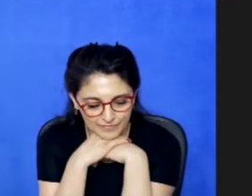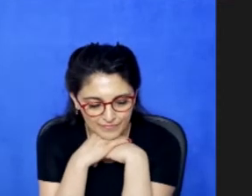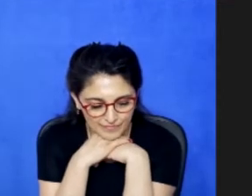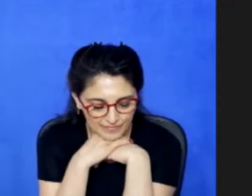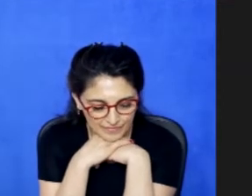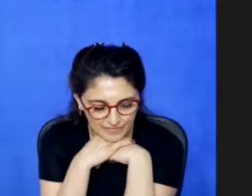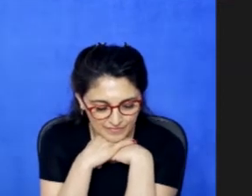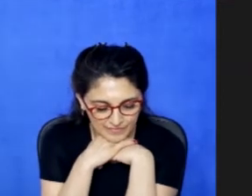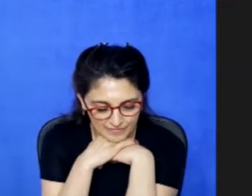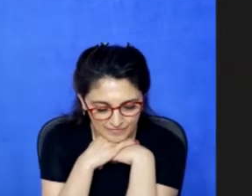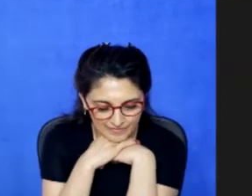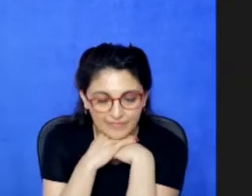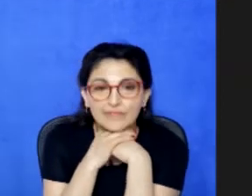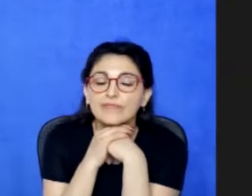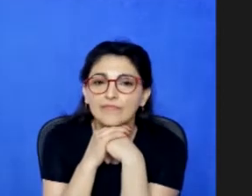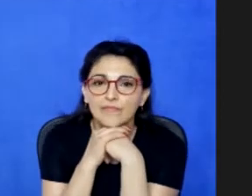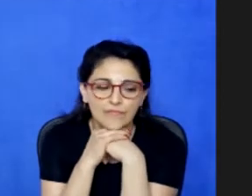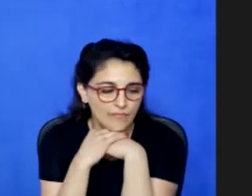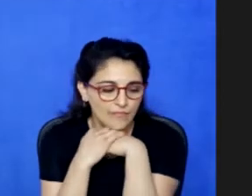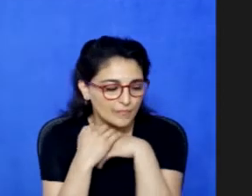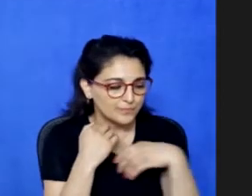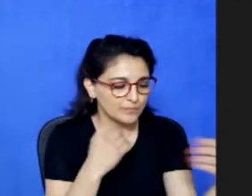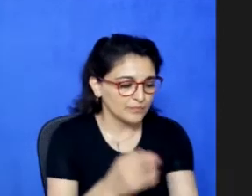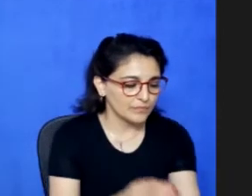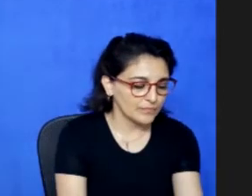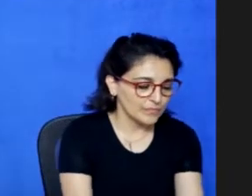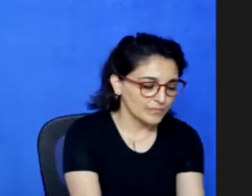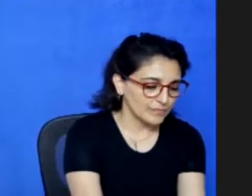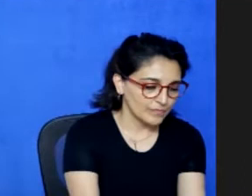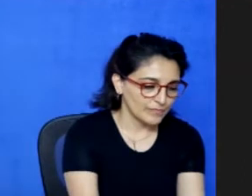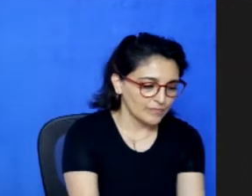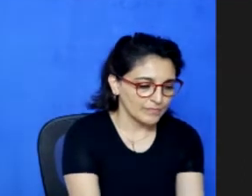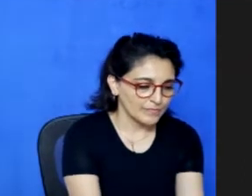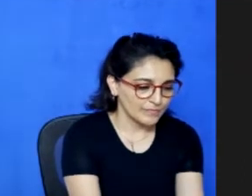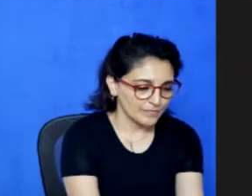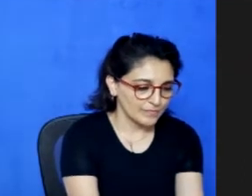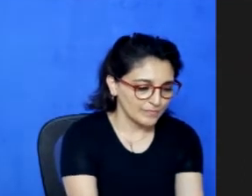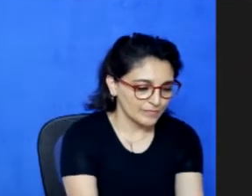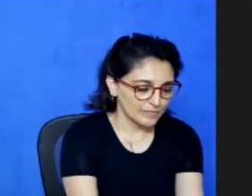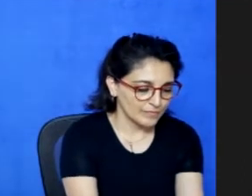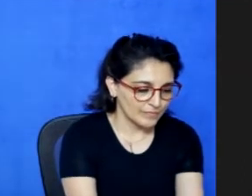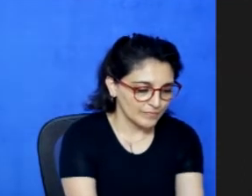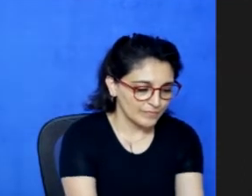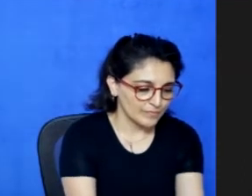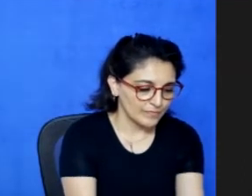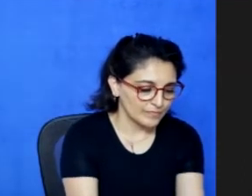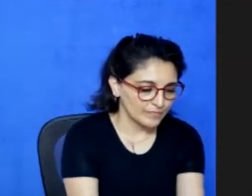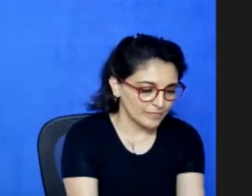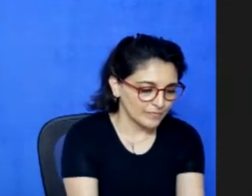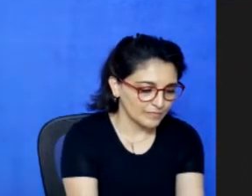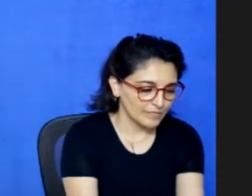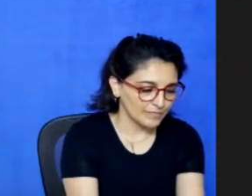para salir y seguir trabajando. Exacto. Imagínate que yo, con la suerte de mi trabajo, yo llegué en Argentina